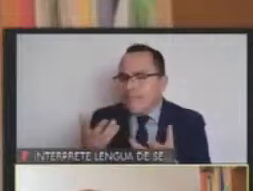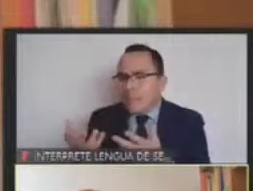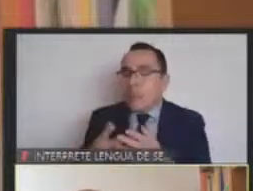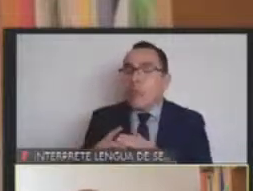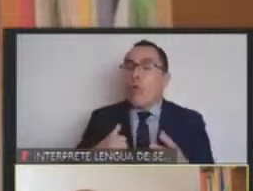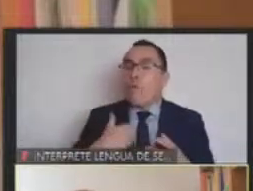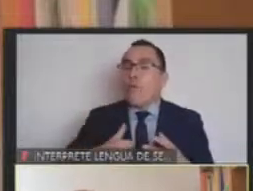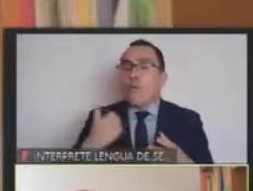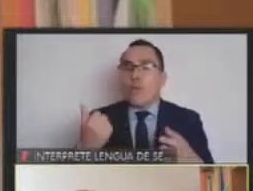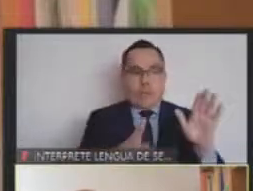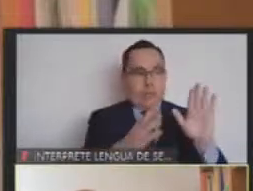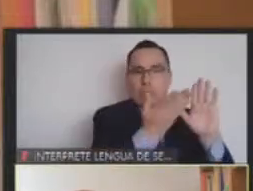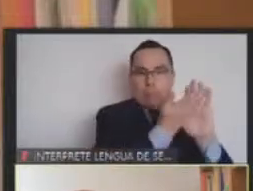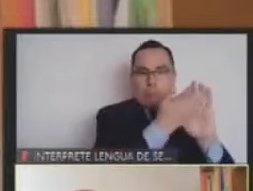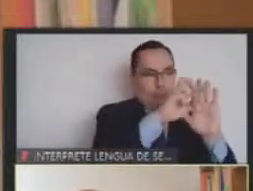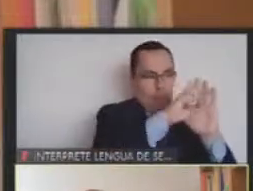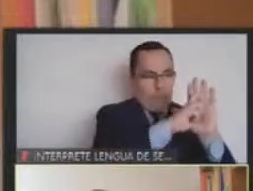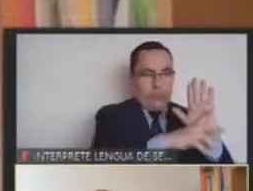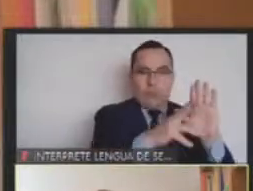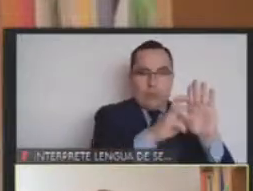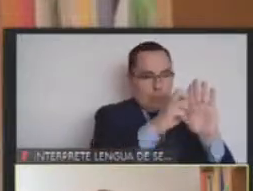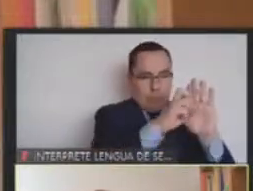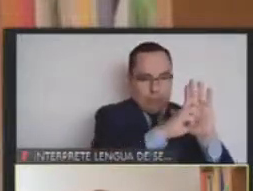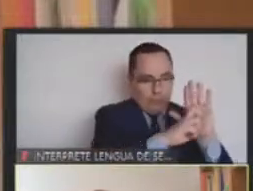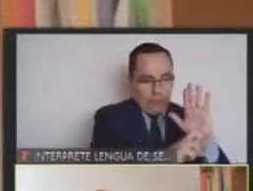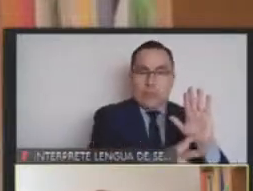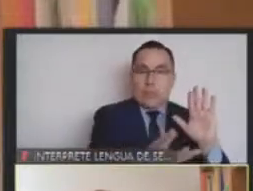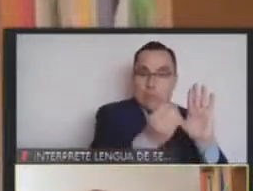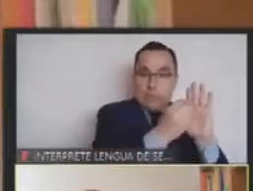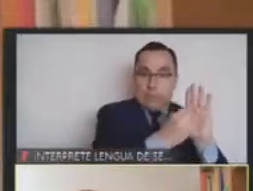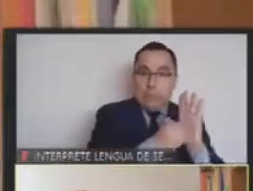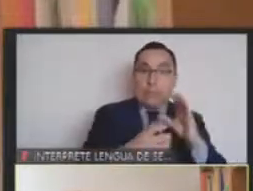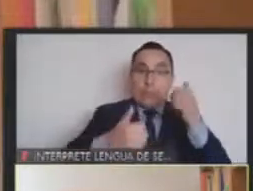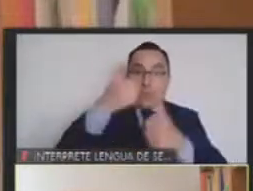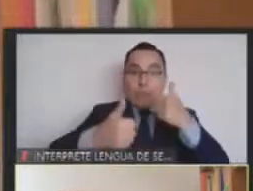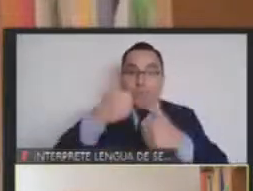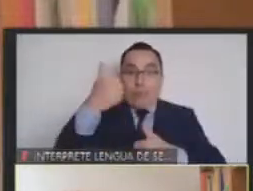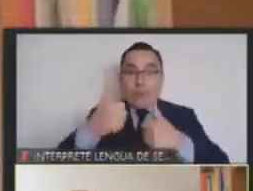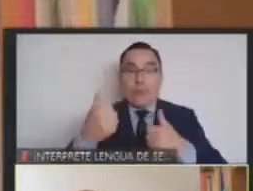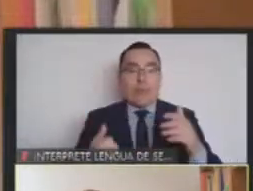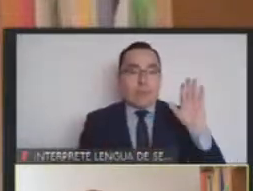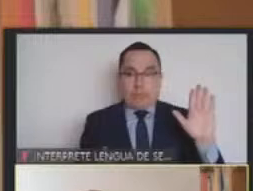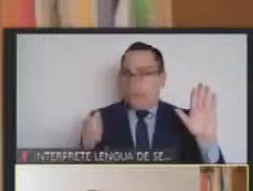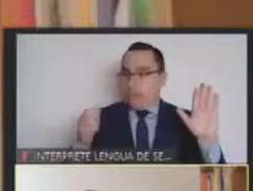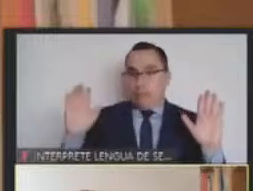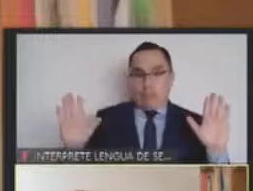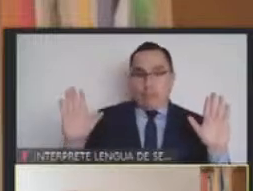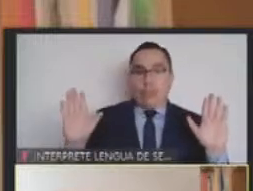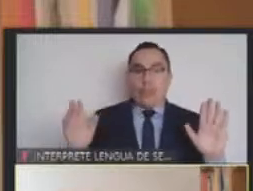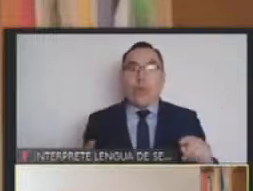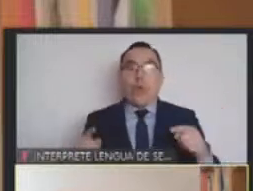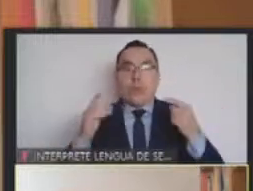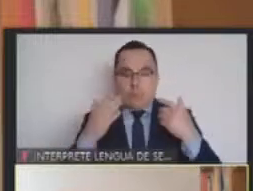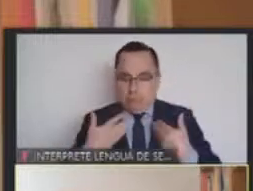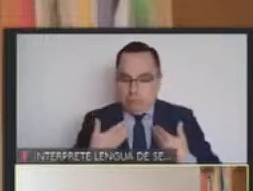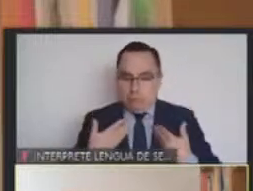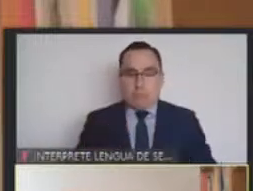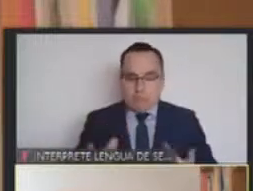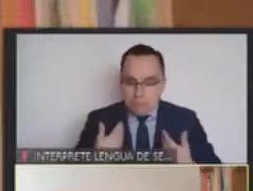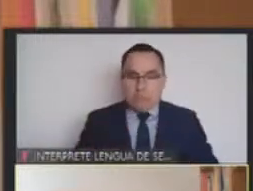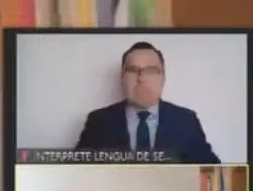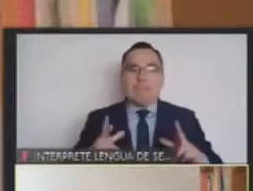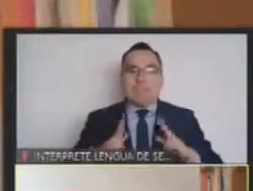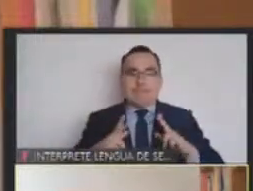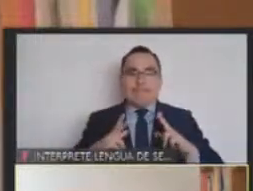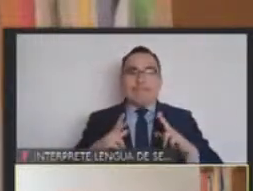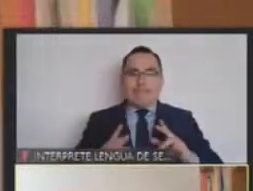reglas entonces que rigen los códigos de cada una de las profesiones, adoptando un comportamiento que se ajuste a los principios